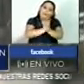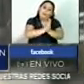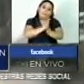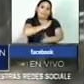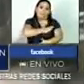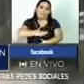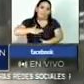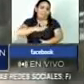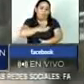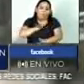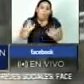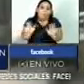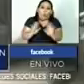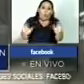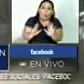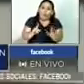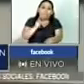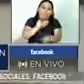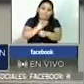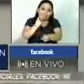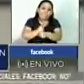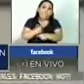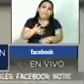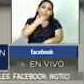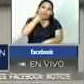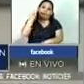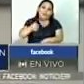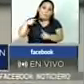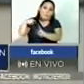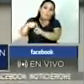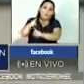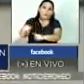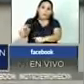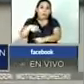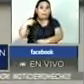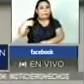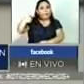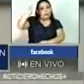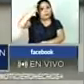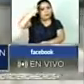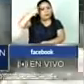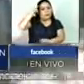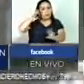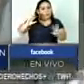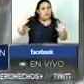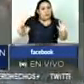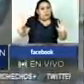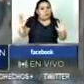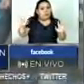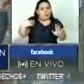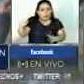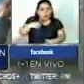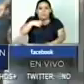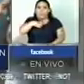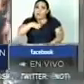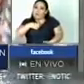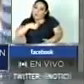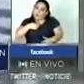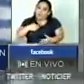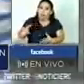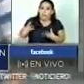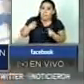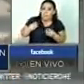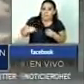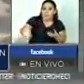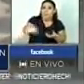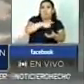y manifestaron que no fue la forma correcta de abordar a las víctimas, argumentando que se dejaron ir por impulsos y por el miedo